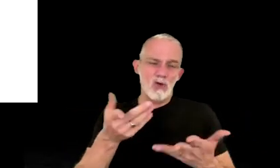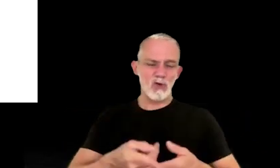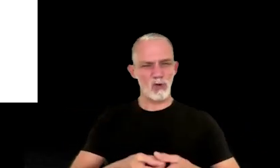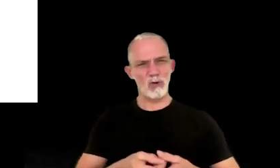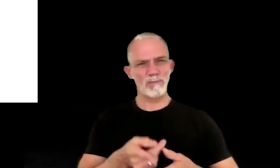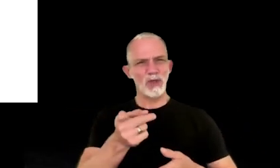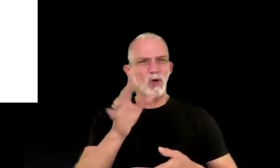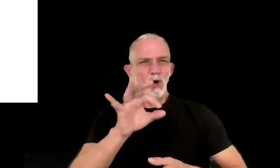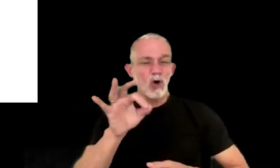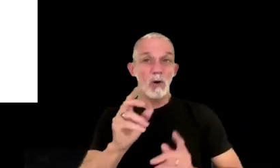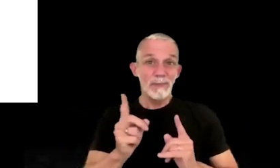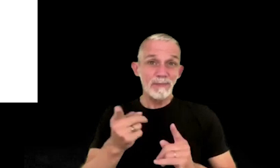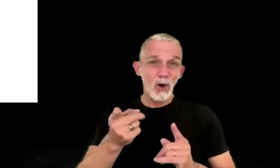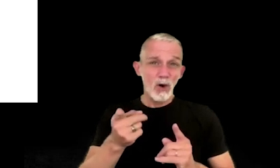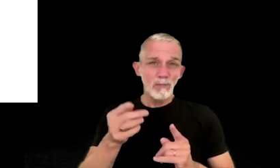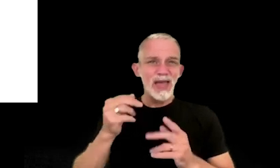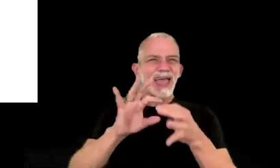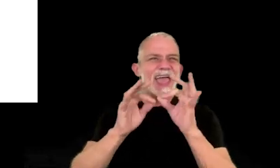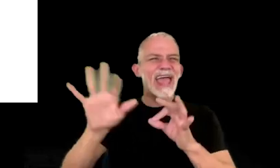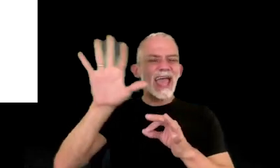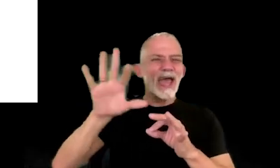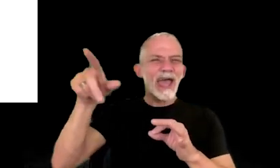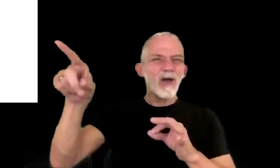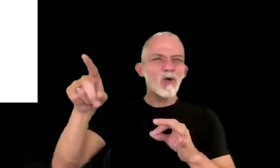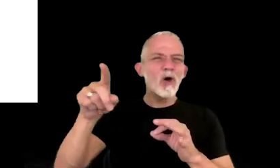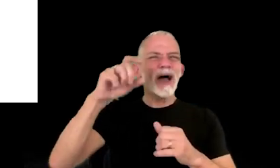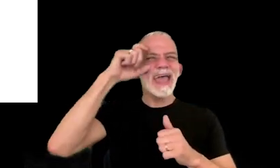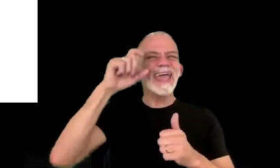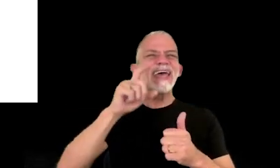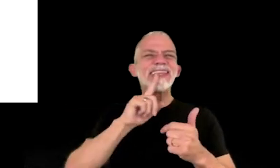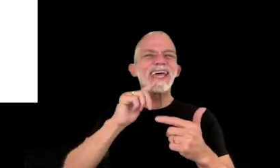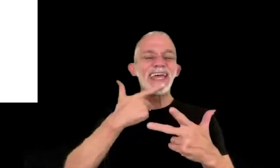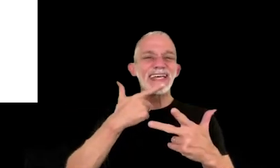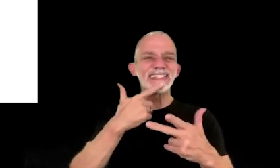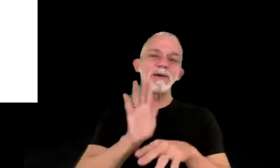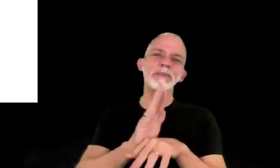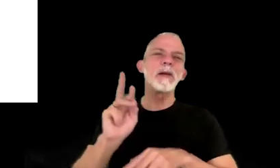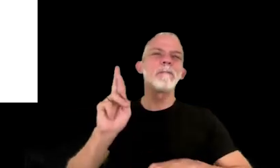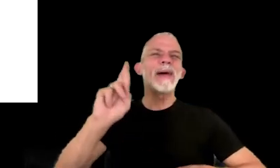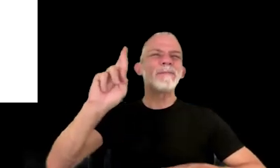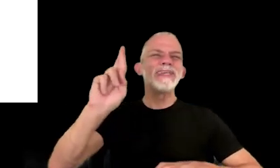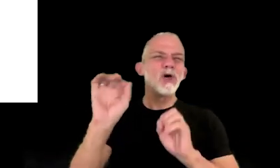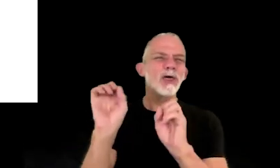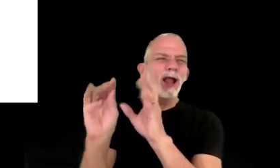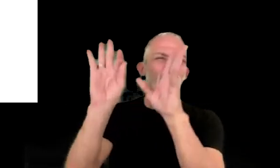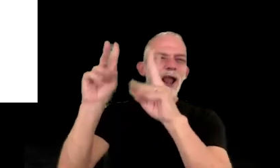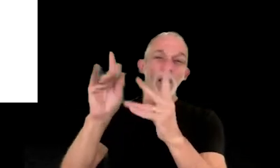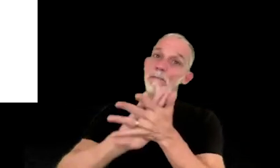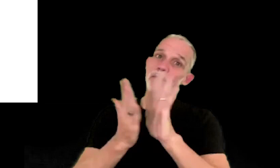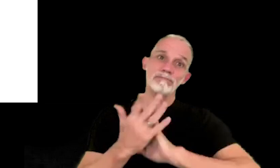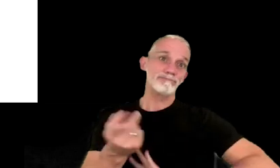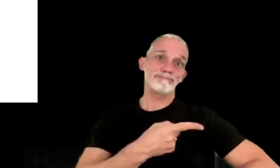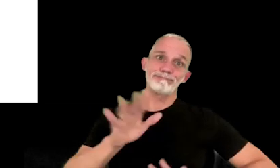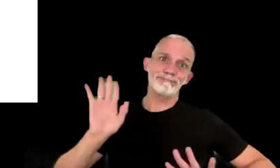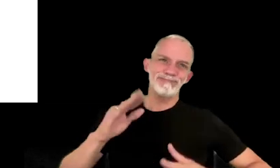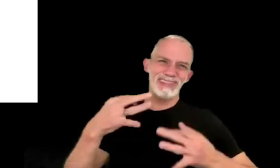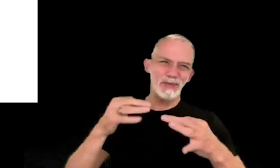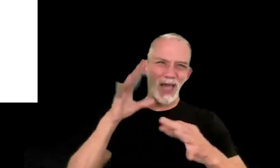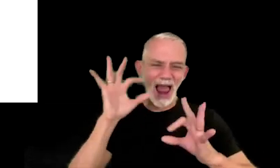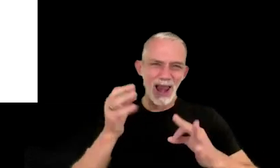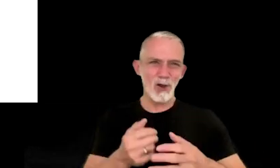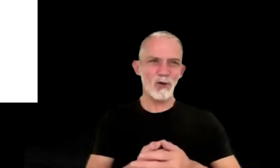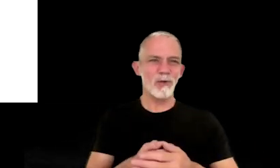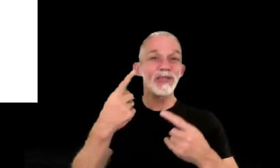directamente hacer lo que está trabajando mucho Europa, los ETS, que son los permisos de emisión. ¿Está bien? Entonces son cosas que hay